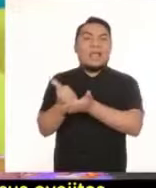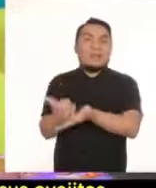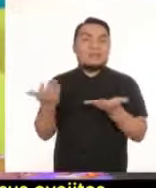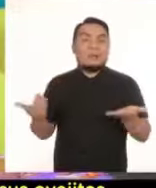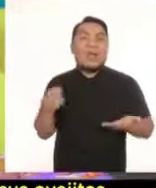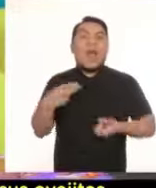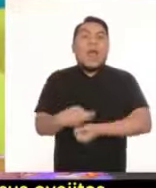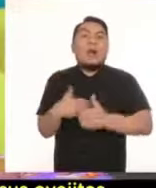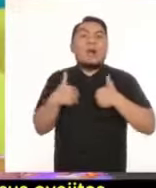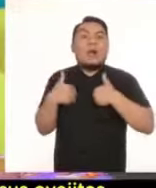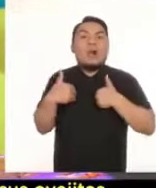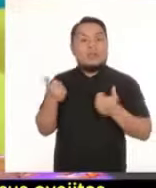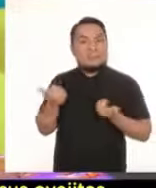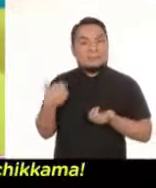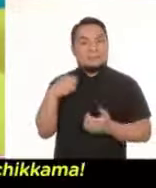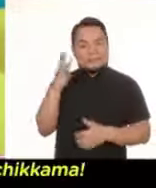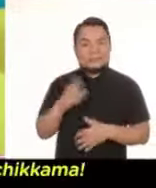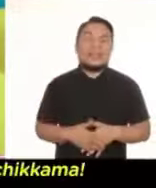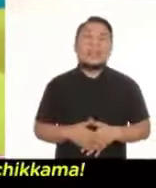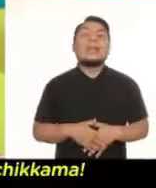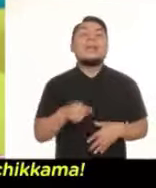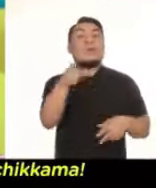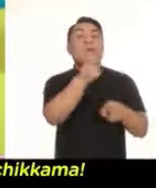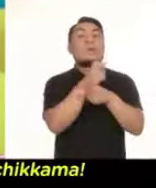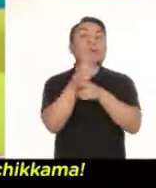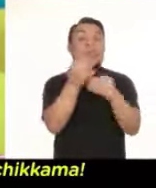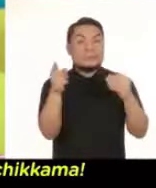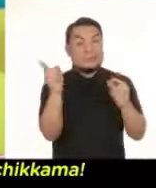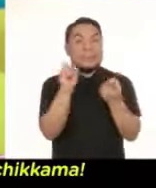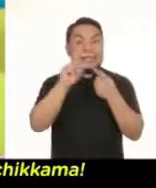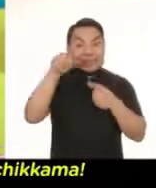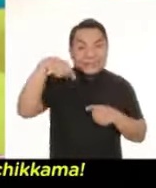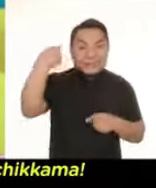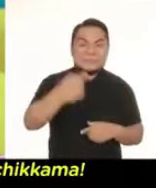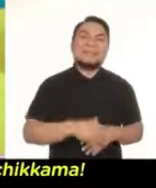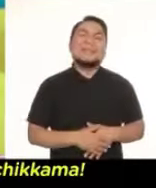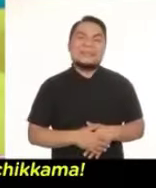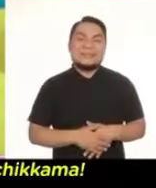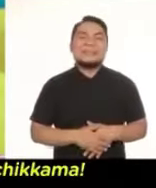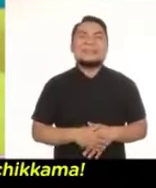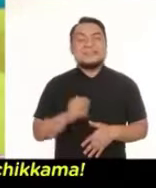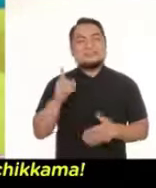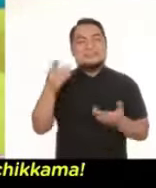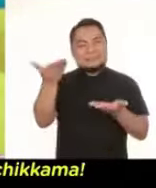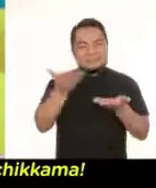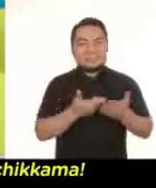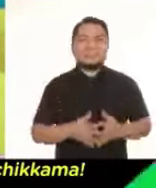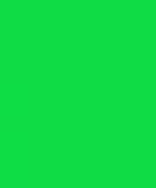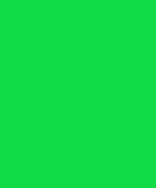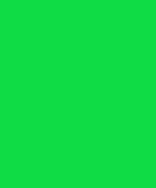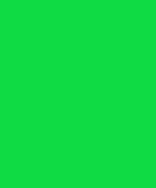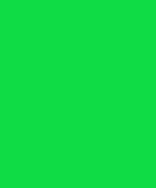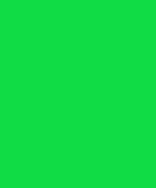Yaku a pastar sus ovejitas. ¡Cuídense mucho! ¡Hasta pronto! ¡Tinkunanchikama!